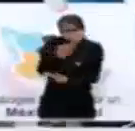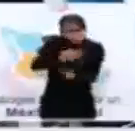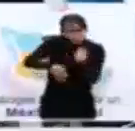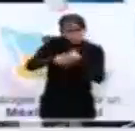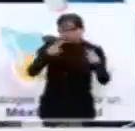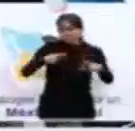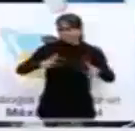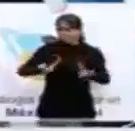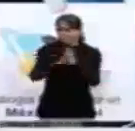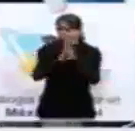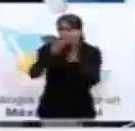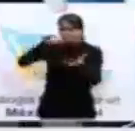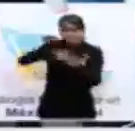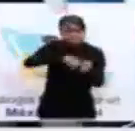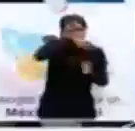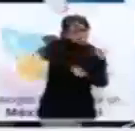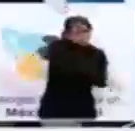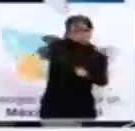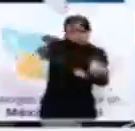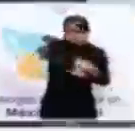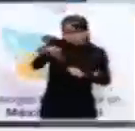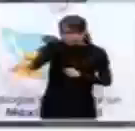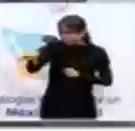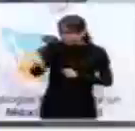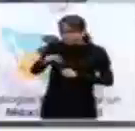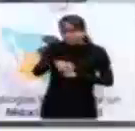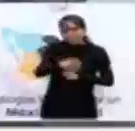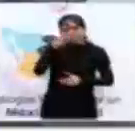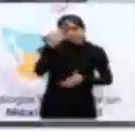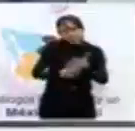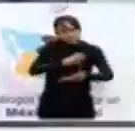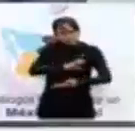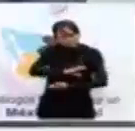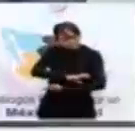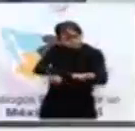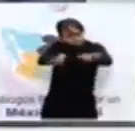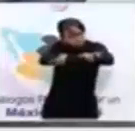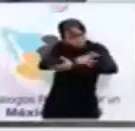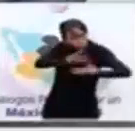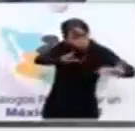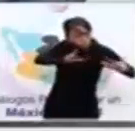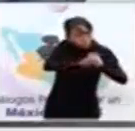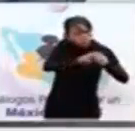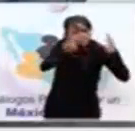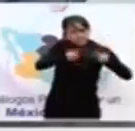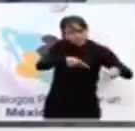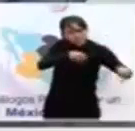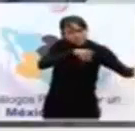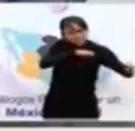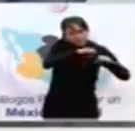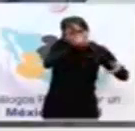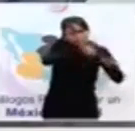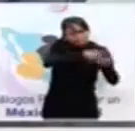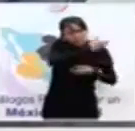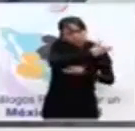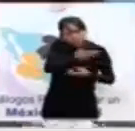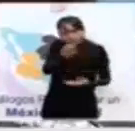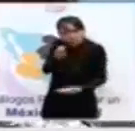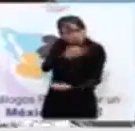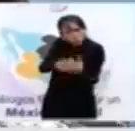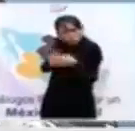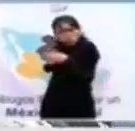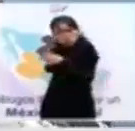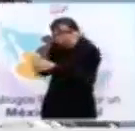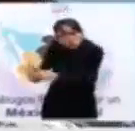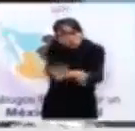que tienen que trabajar de la mano con los productores para poder alcanzar que estos recursos, que este